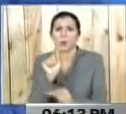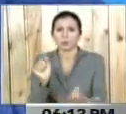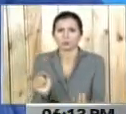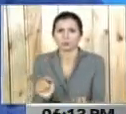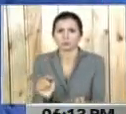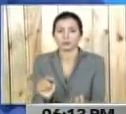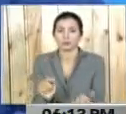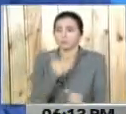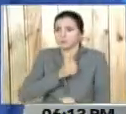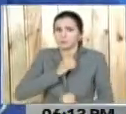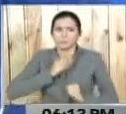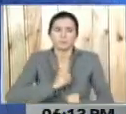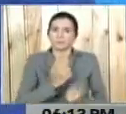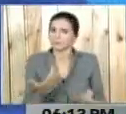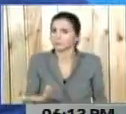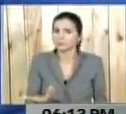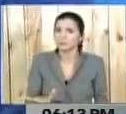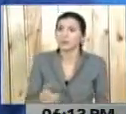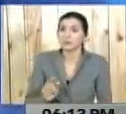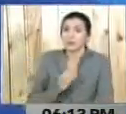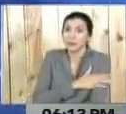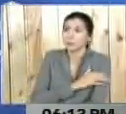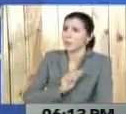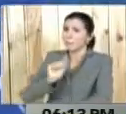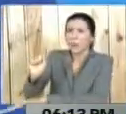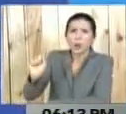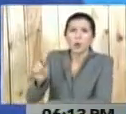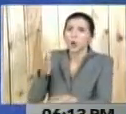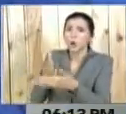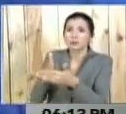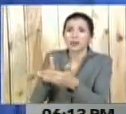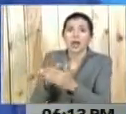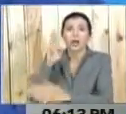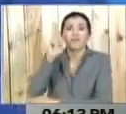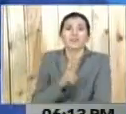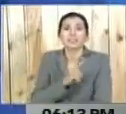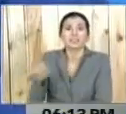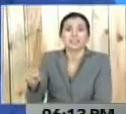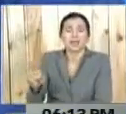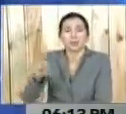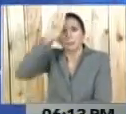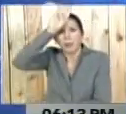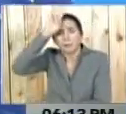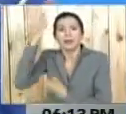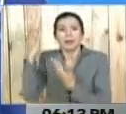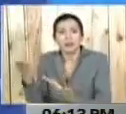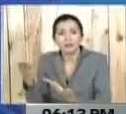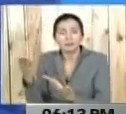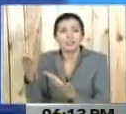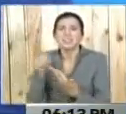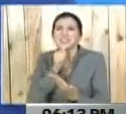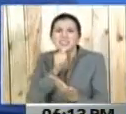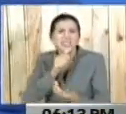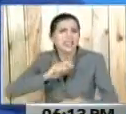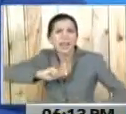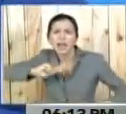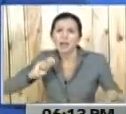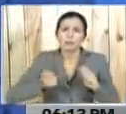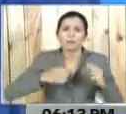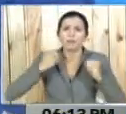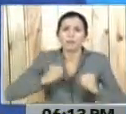tipo de ataque. No, sino ya es hacia la Santa Sede como institución y hacia el Papa Francisco, que si alguien ha venido a revolucionar precisamente la Iglesia ha sido el Papa